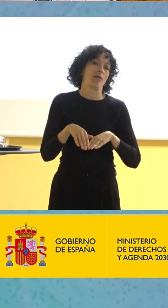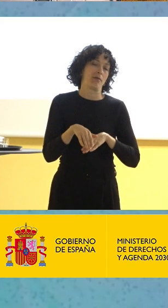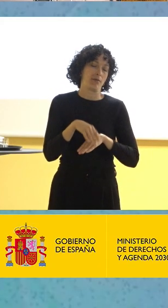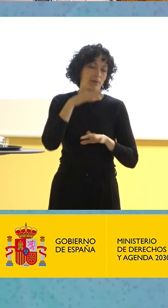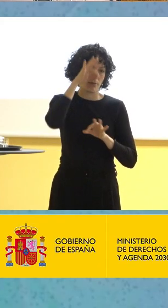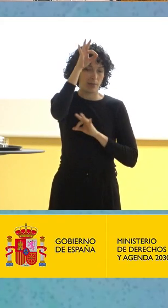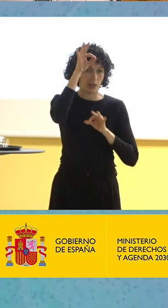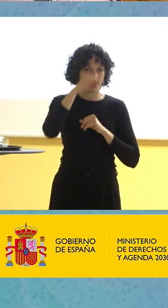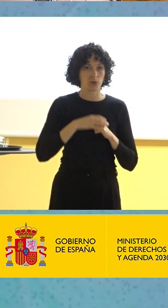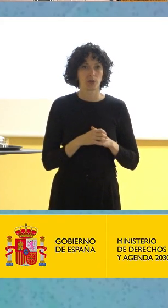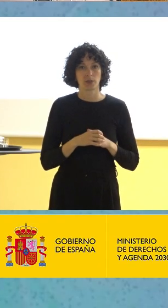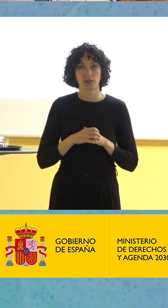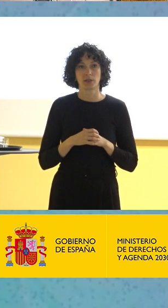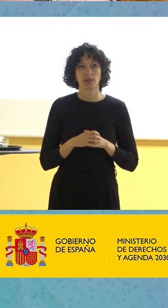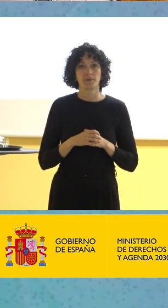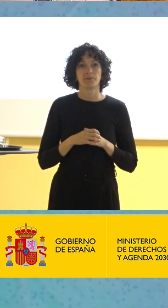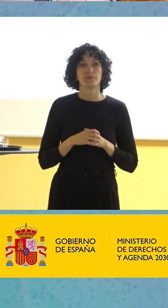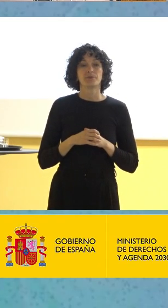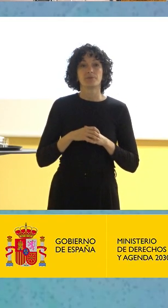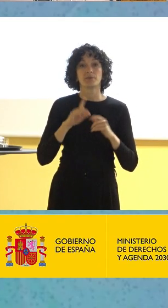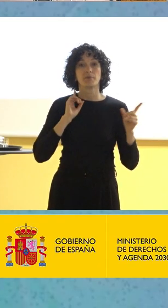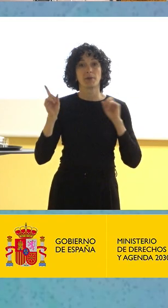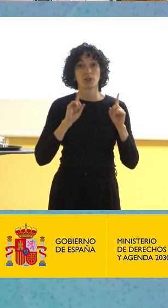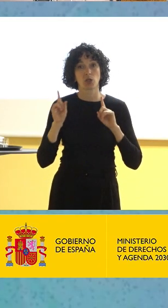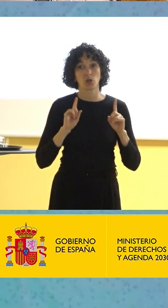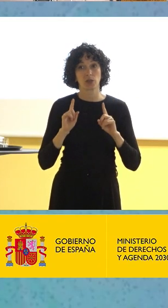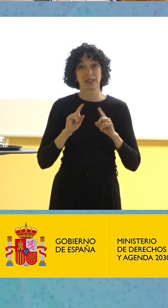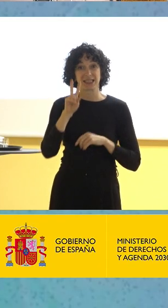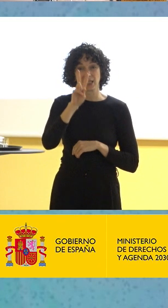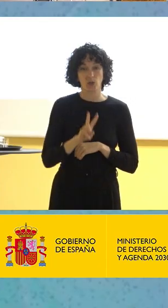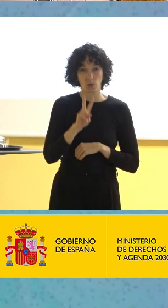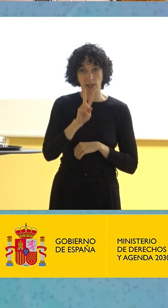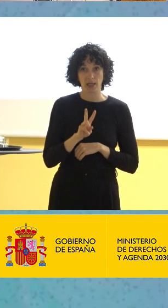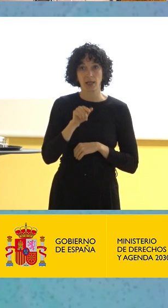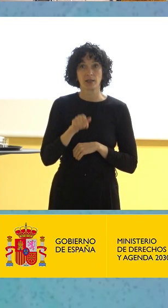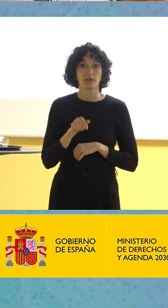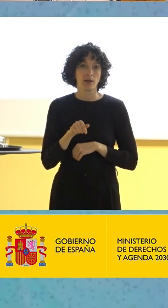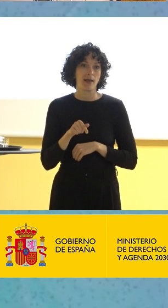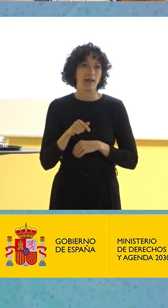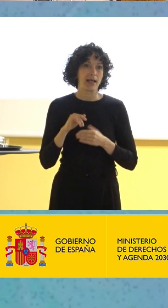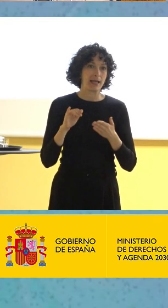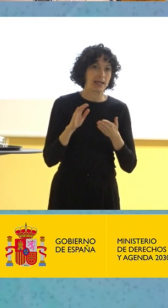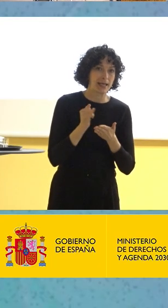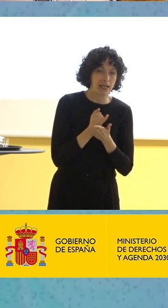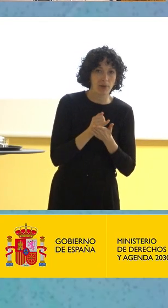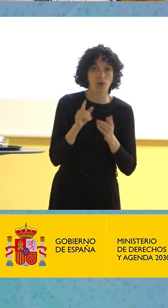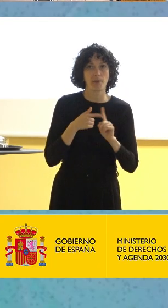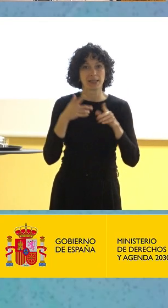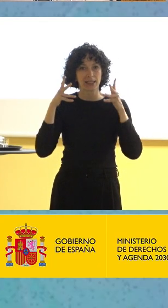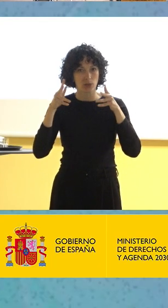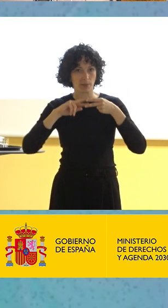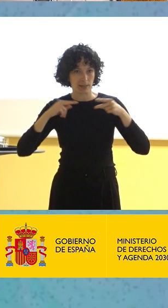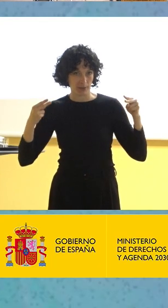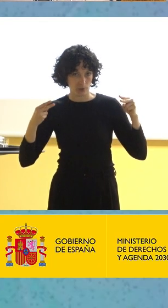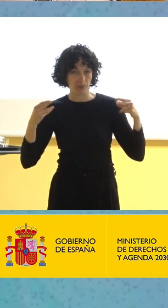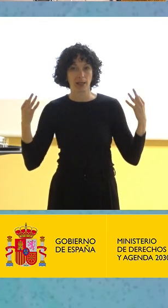El segundo punto de la prevención secundaria es el cribado y el asesoramiento genético. ¿Qué encontramos? Bueno, pues que mientras que hay países que sí